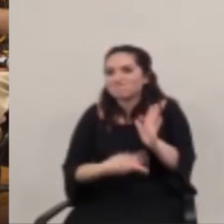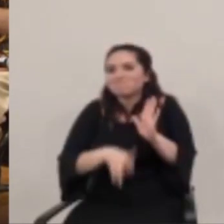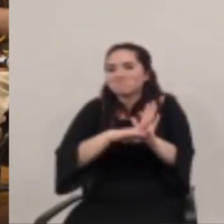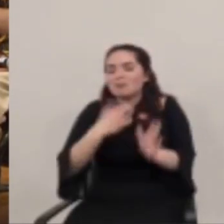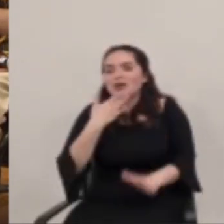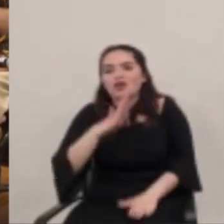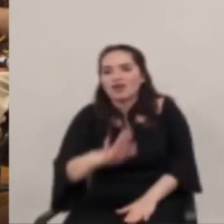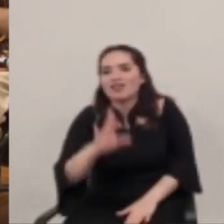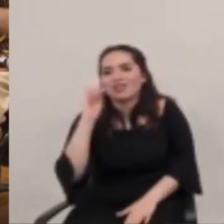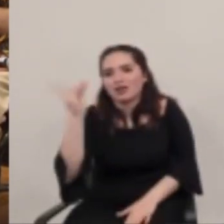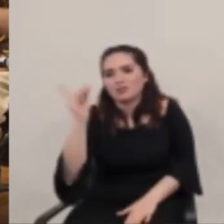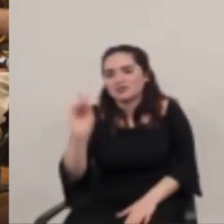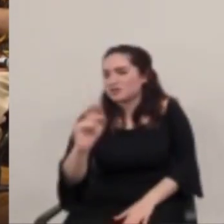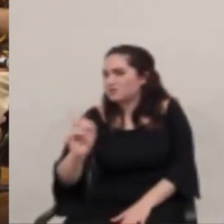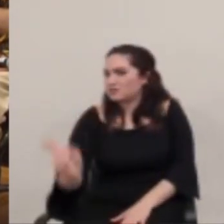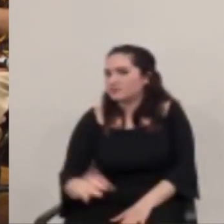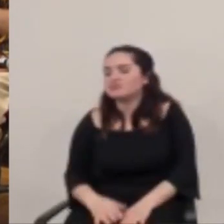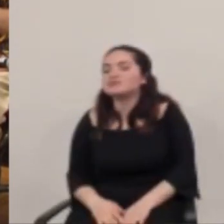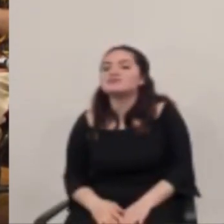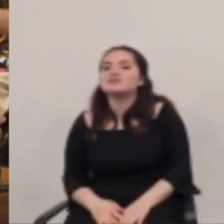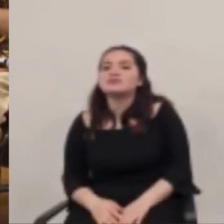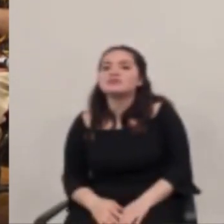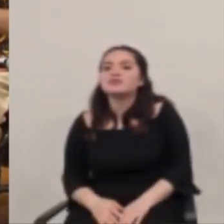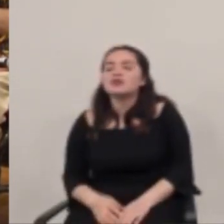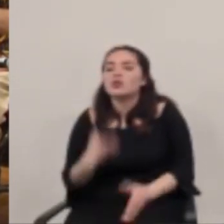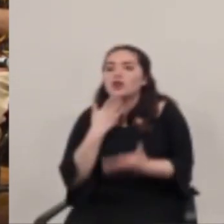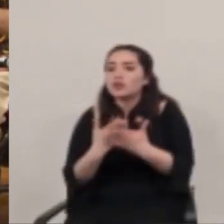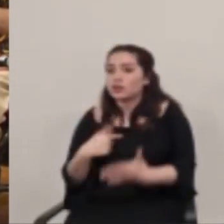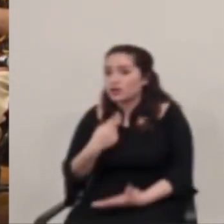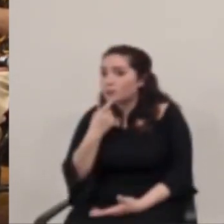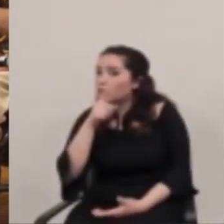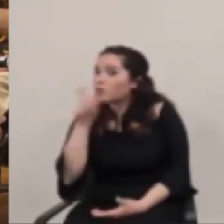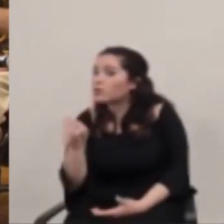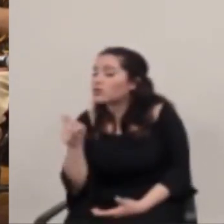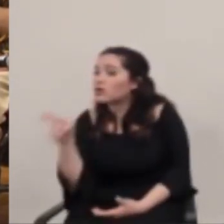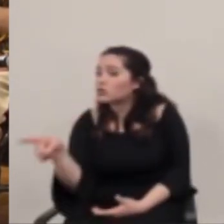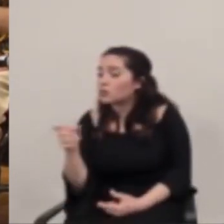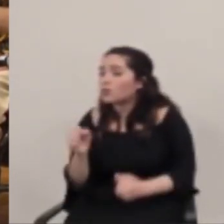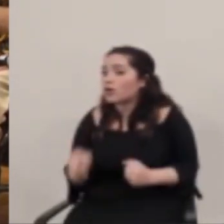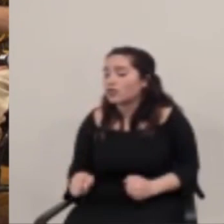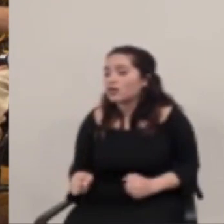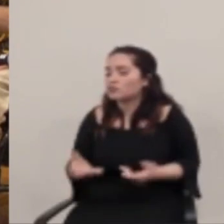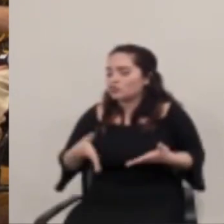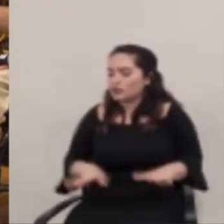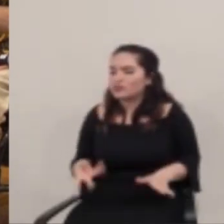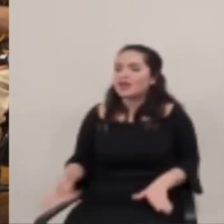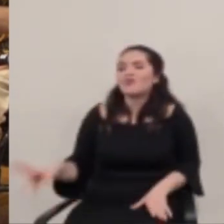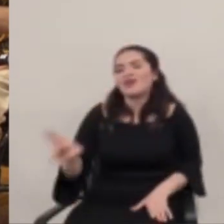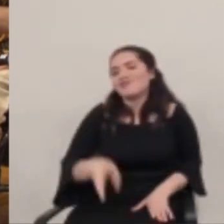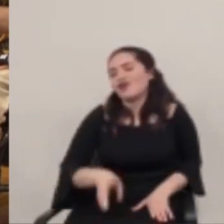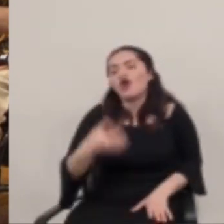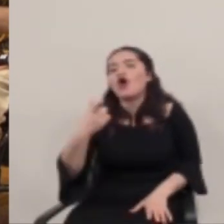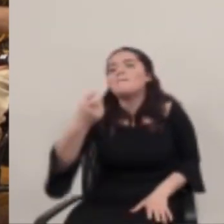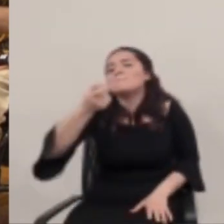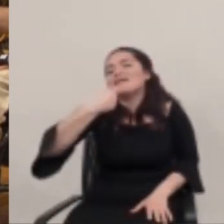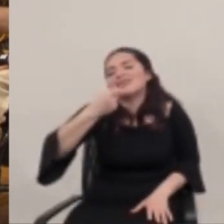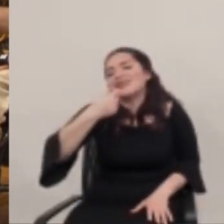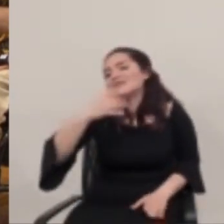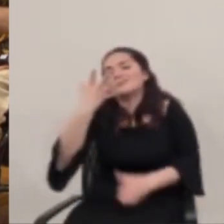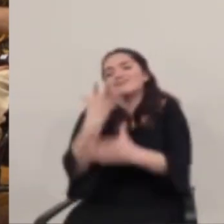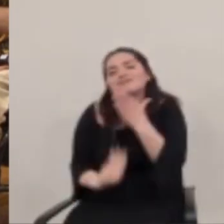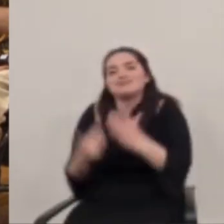discapacidad. Hay cosas que mejorar en la sociedad. Y cuando le pregunté si pudieran hacer de nuevo, pudiera tomarse algo que le quitara el síndrome de